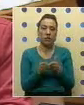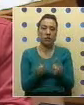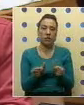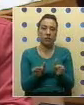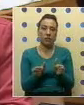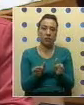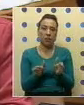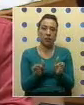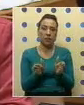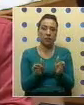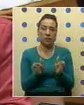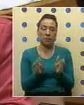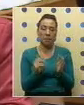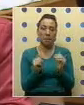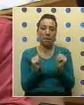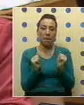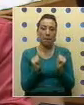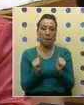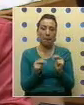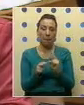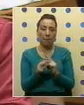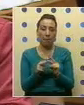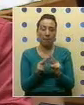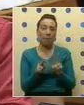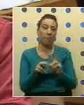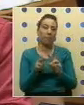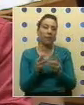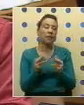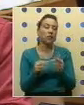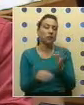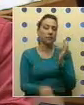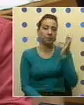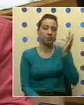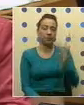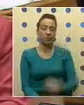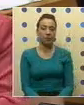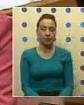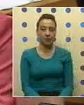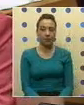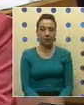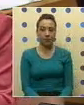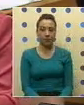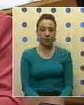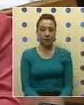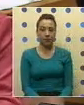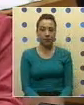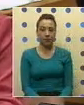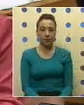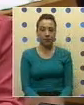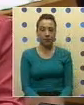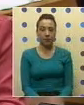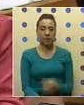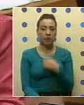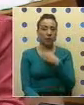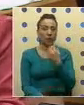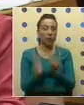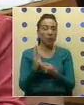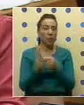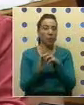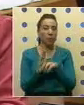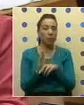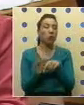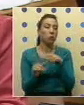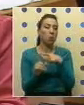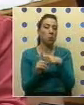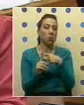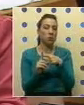separadamente para poder realmente hacer que se corrija el día de mañana. En general yo diría que es un proyecto que es